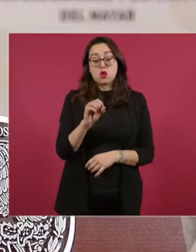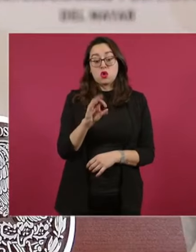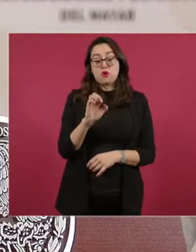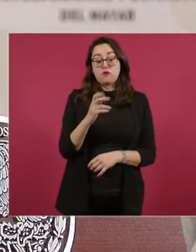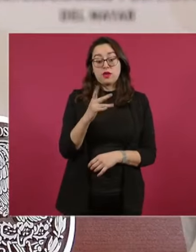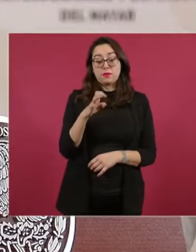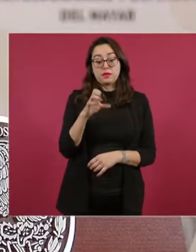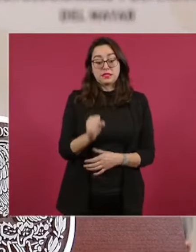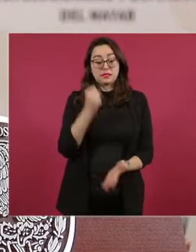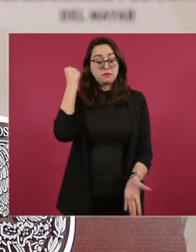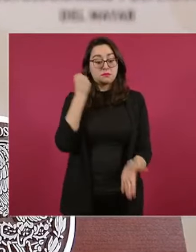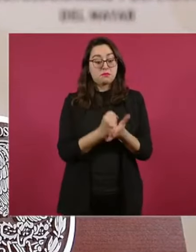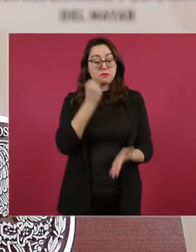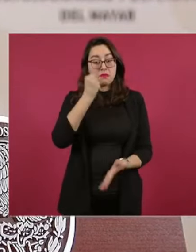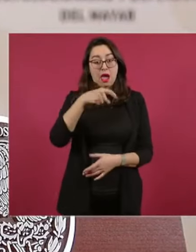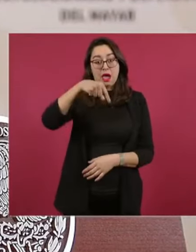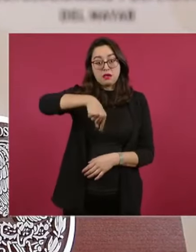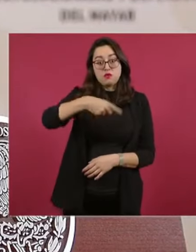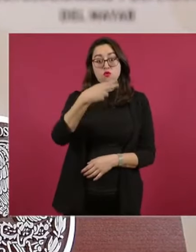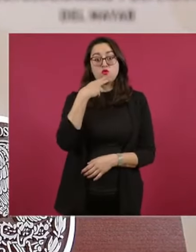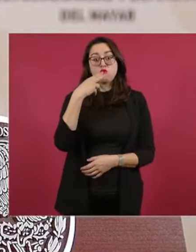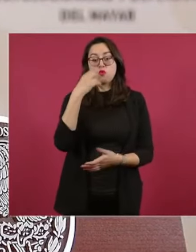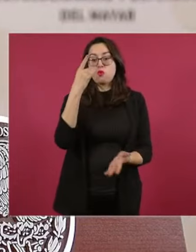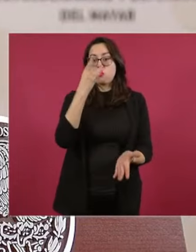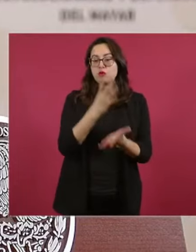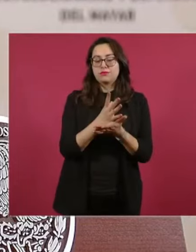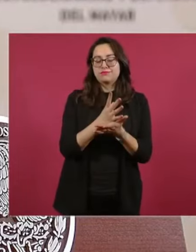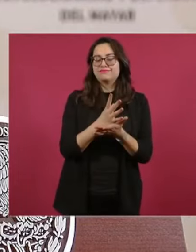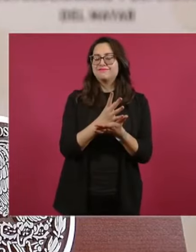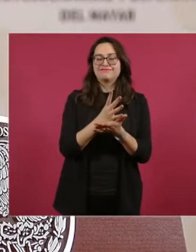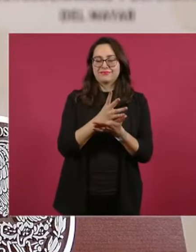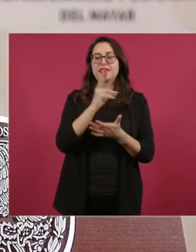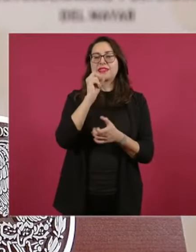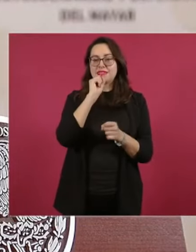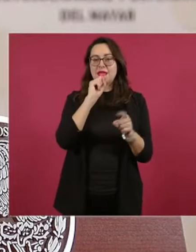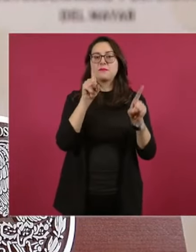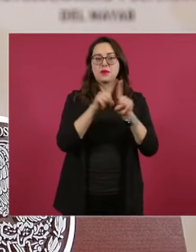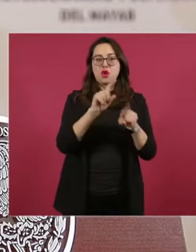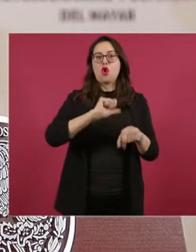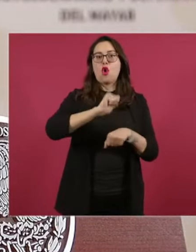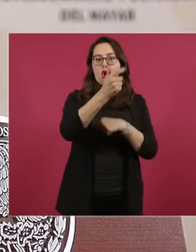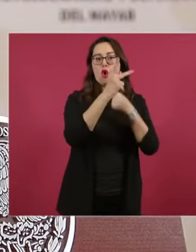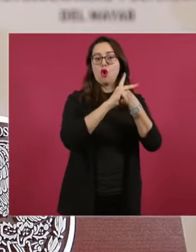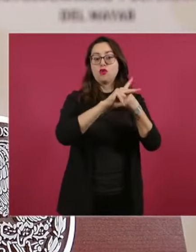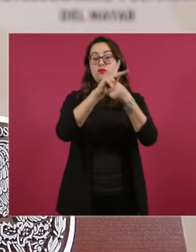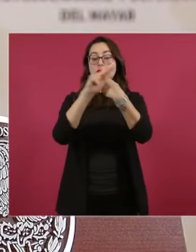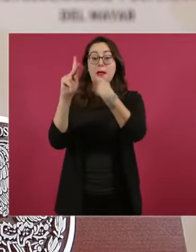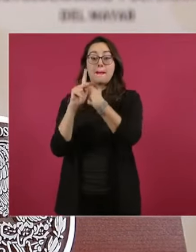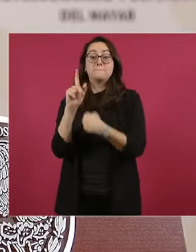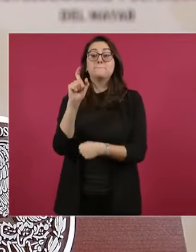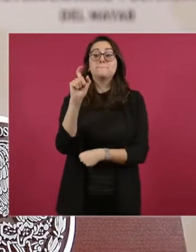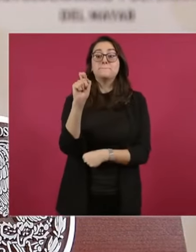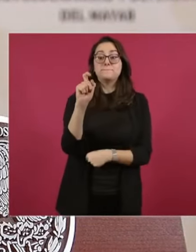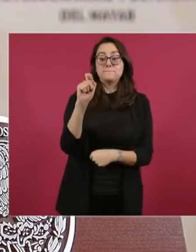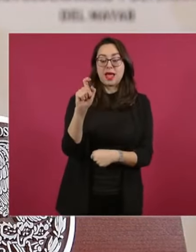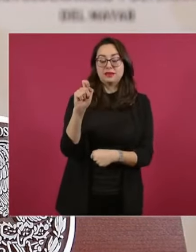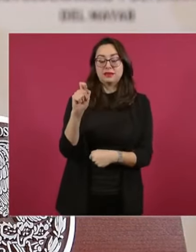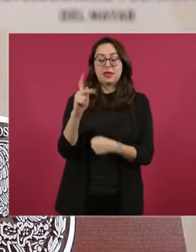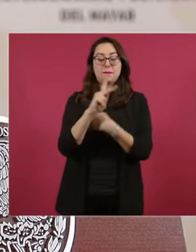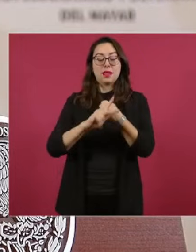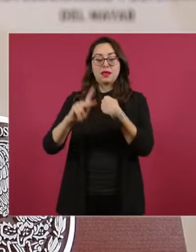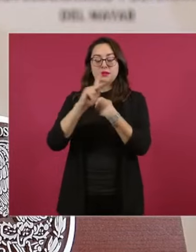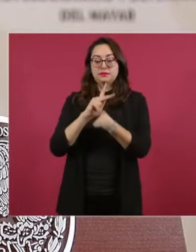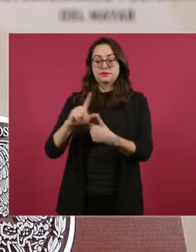válidas en nuestro país. Gracias al reconocimiento, rigor y experiencia, más de 20 países de América Latina y el Caribe